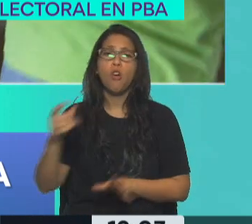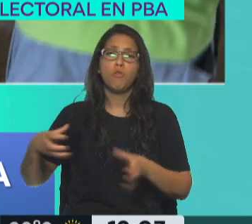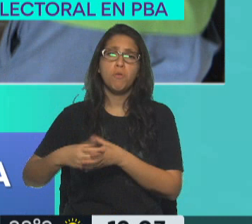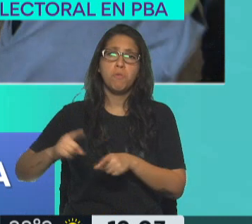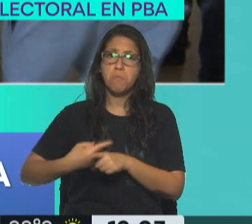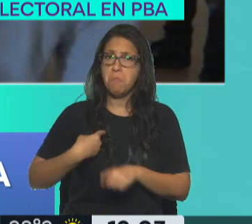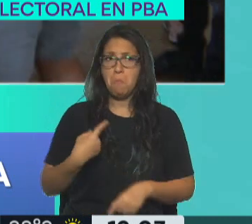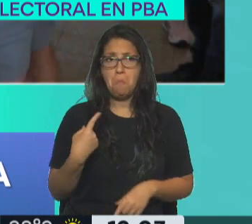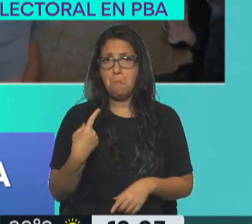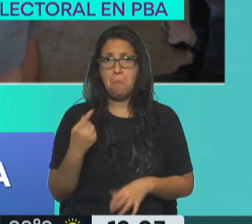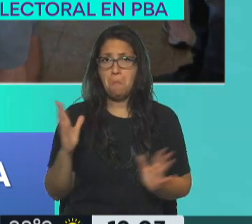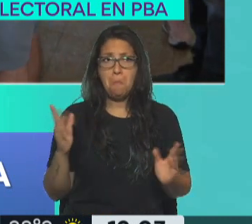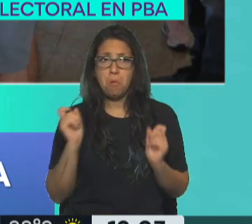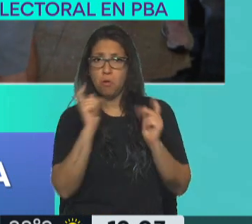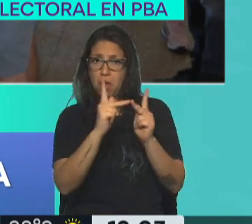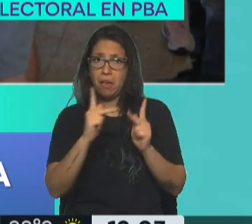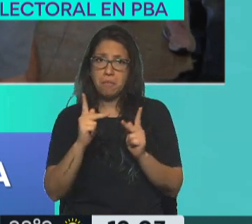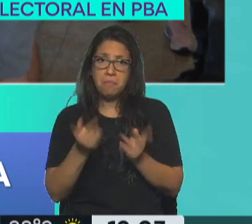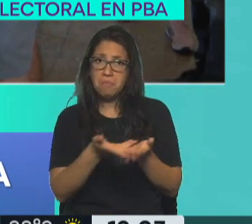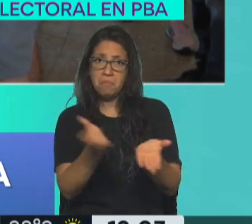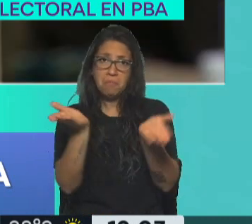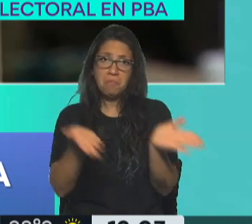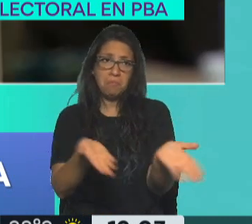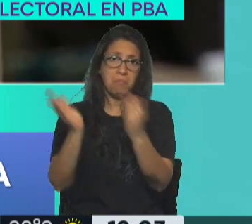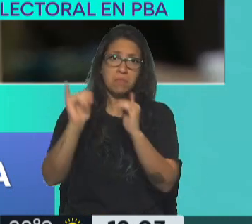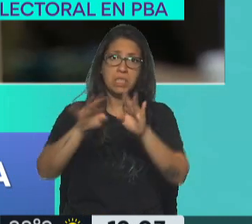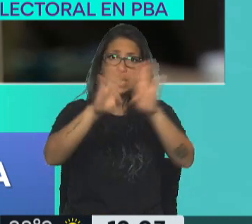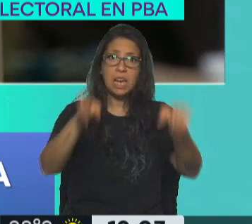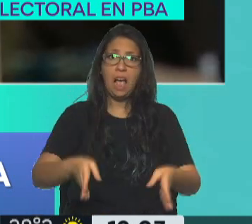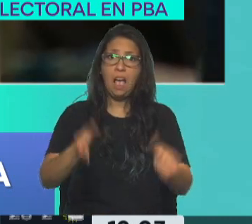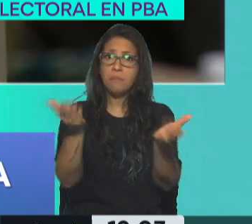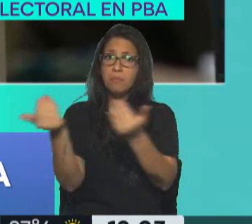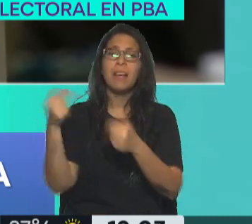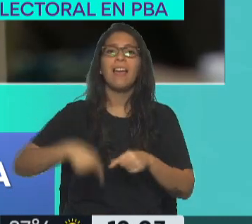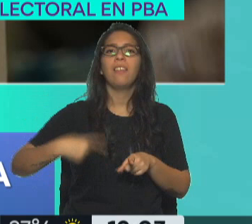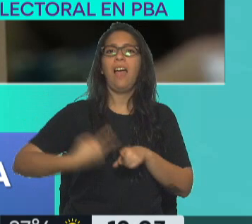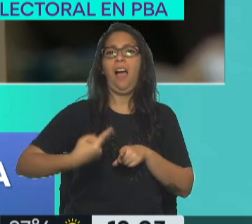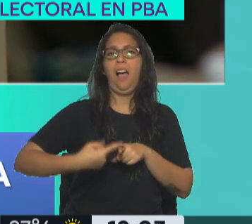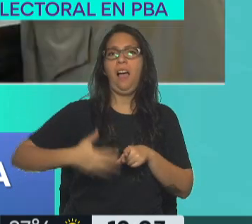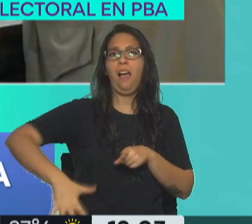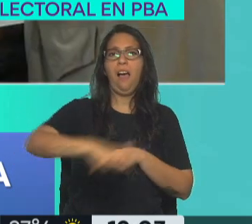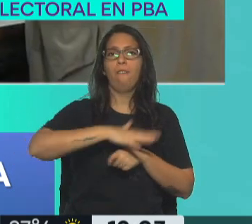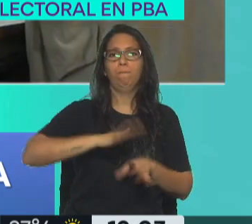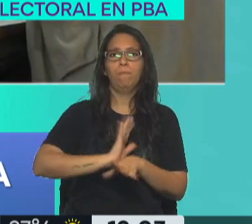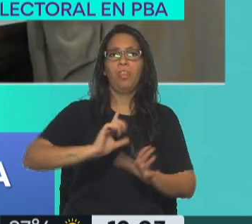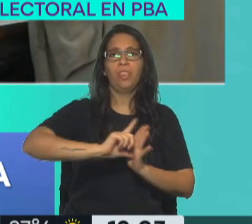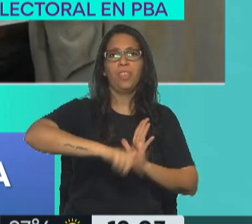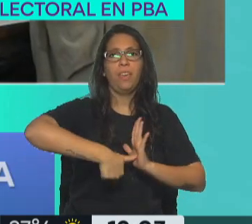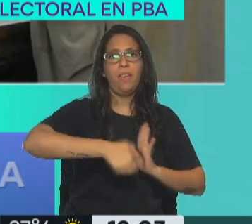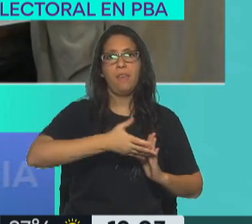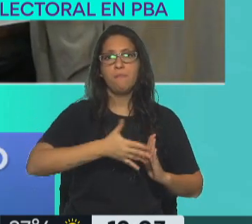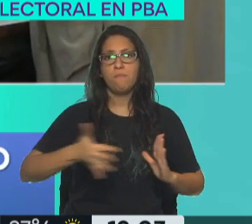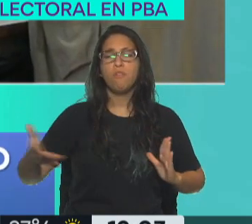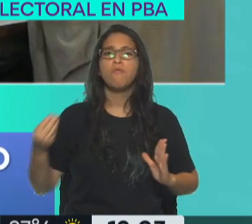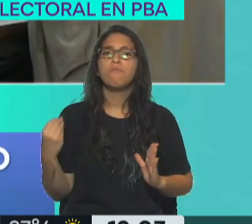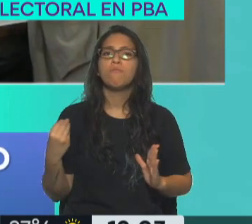no tuvo oposición, y entonces se procedió a disponer este acto, que es un acto que va a tardar un tiempo, porque la